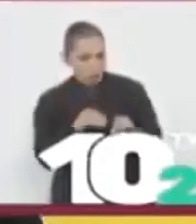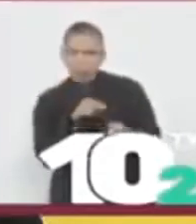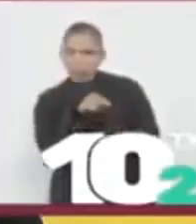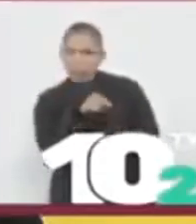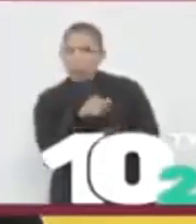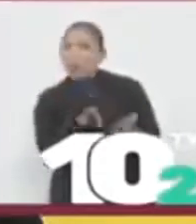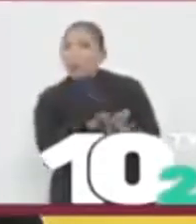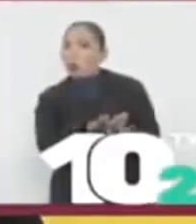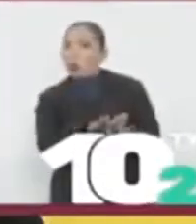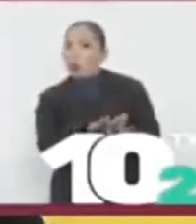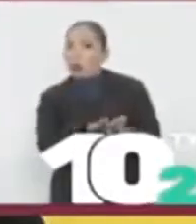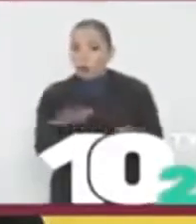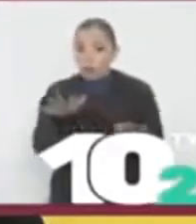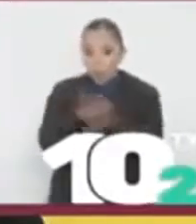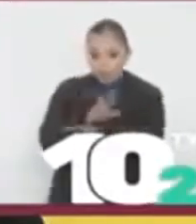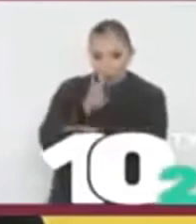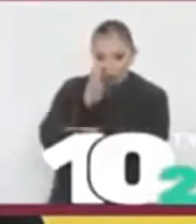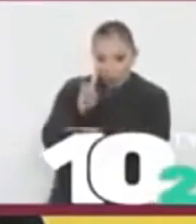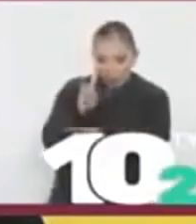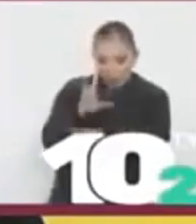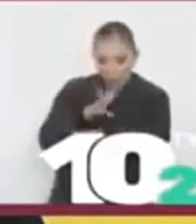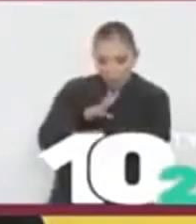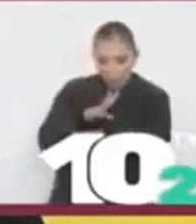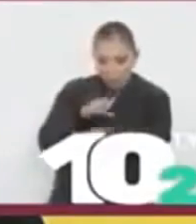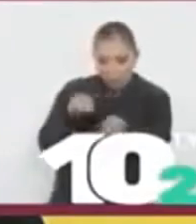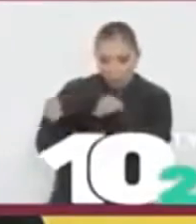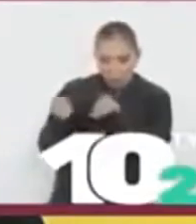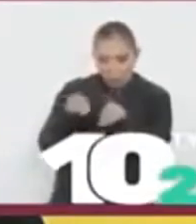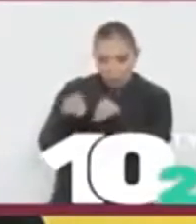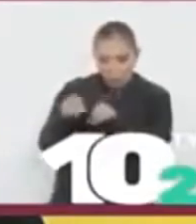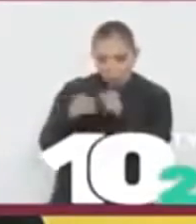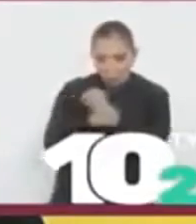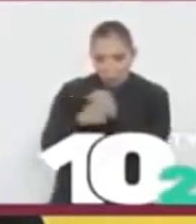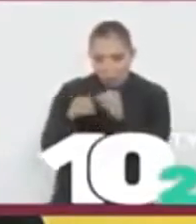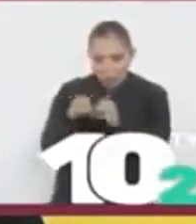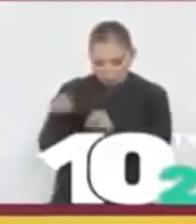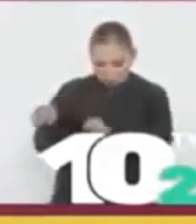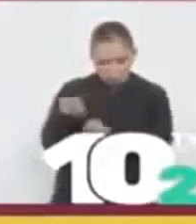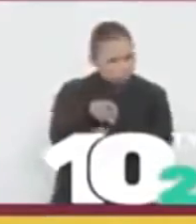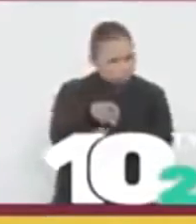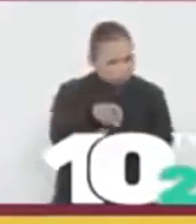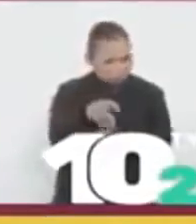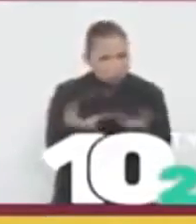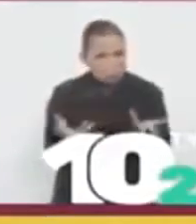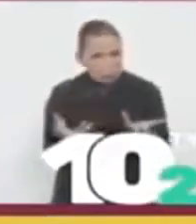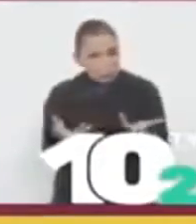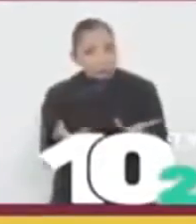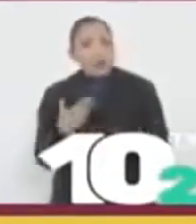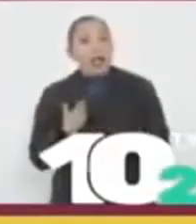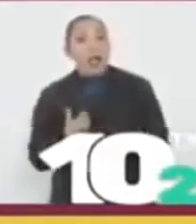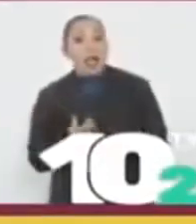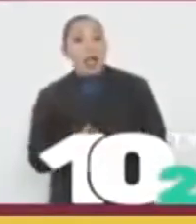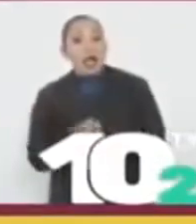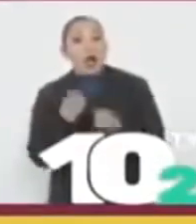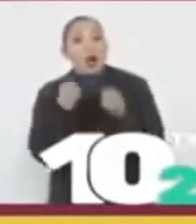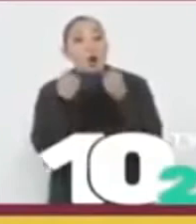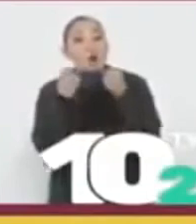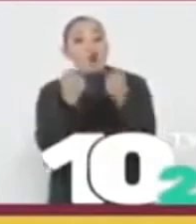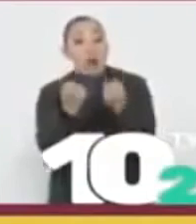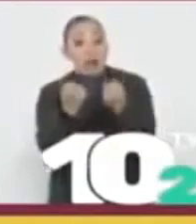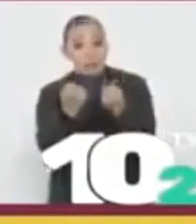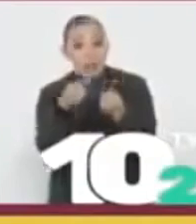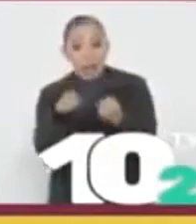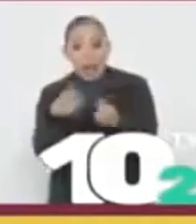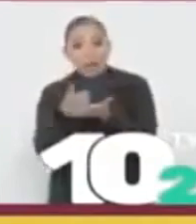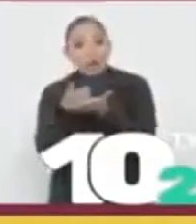mueve? ¿Qué cambios se pueden dar en el movimiento de los objetos? Las fuerzas intervienen